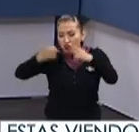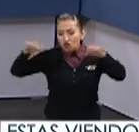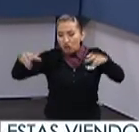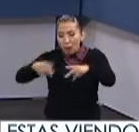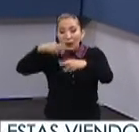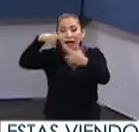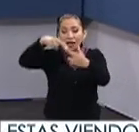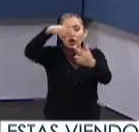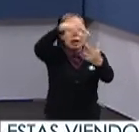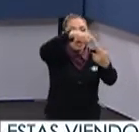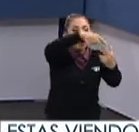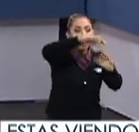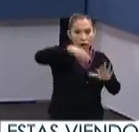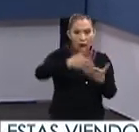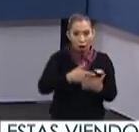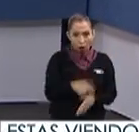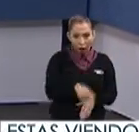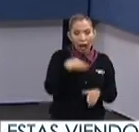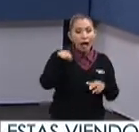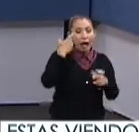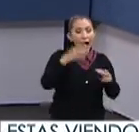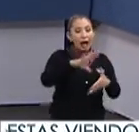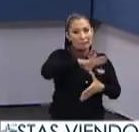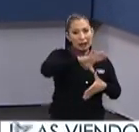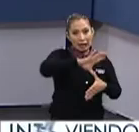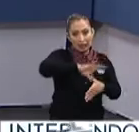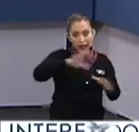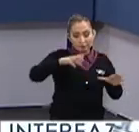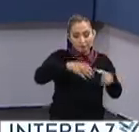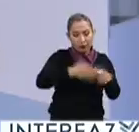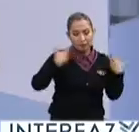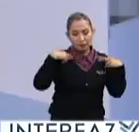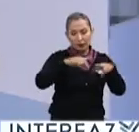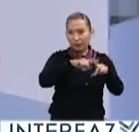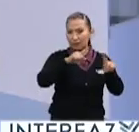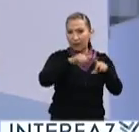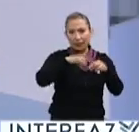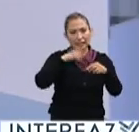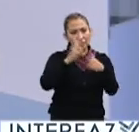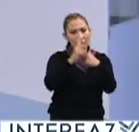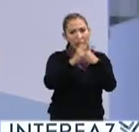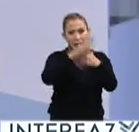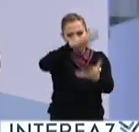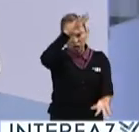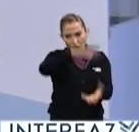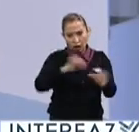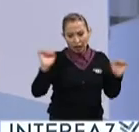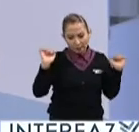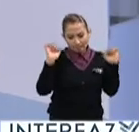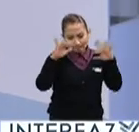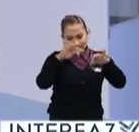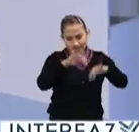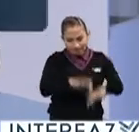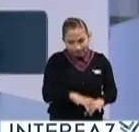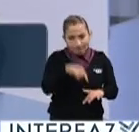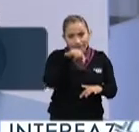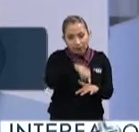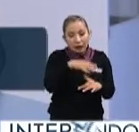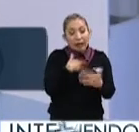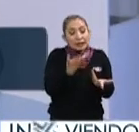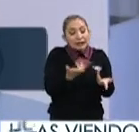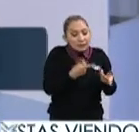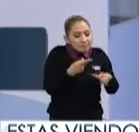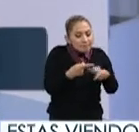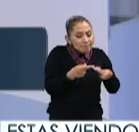por regiones, es decir, en este caso fue el continente americano, hubo representantes de la mayor parte de los países, y